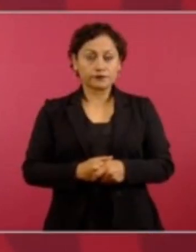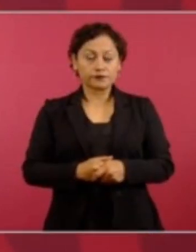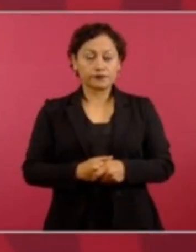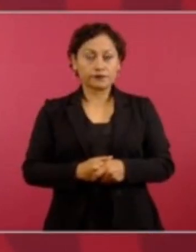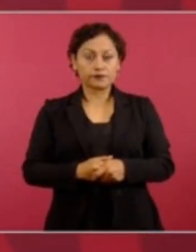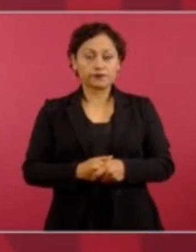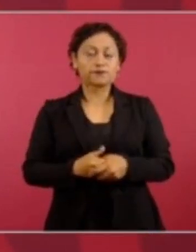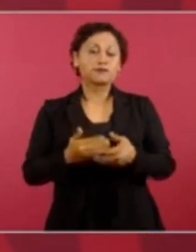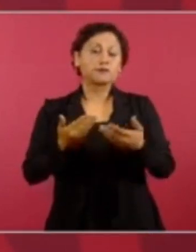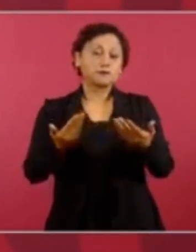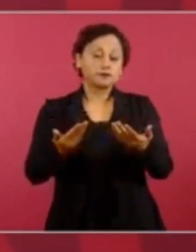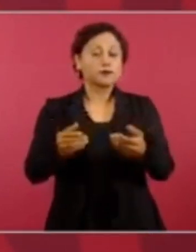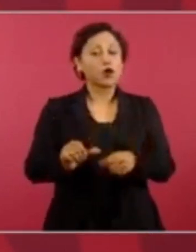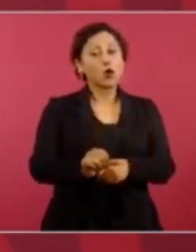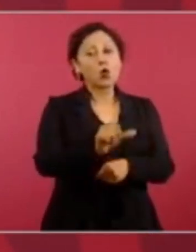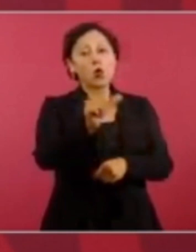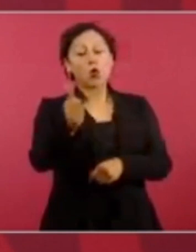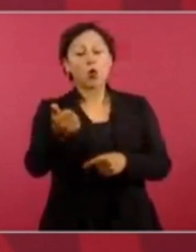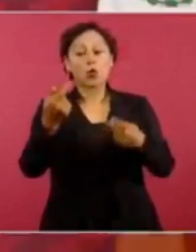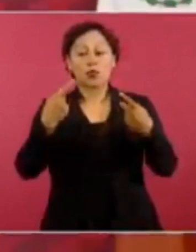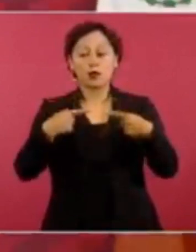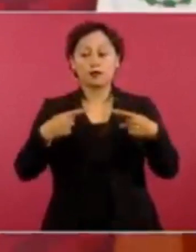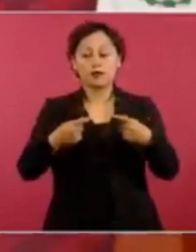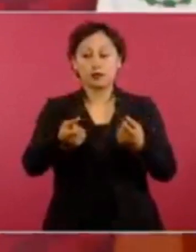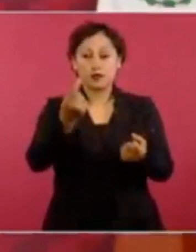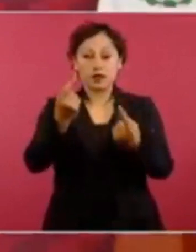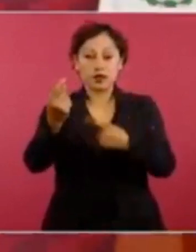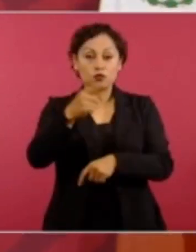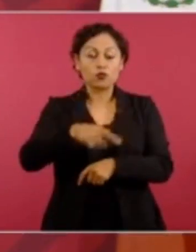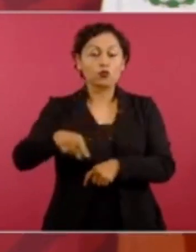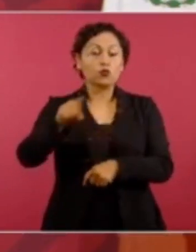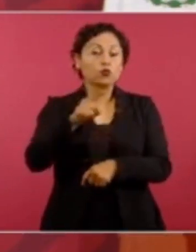se benefician de administrar conflictos